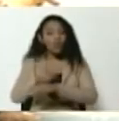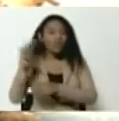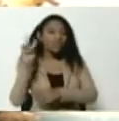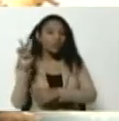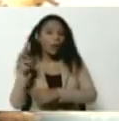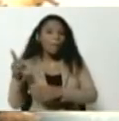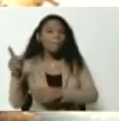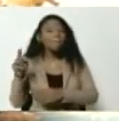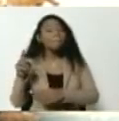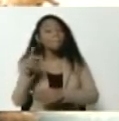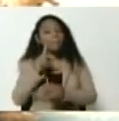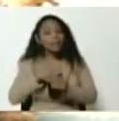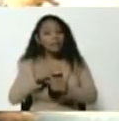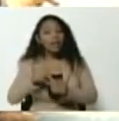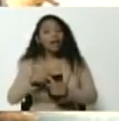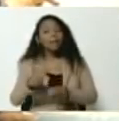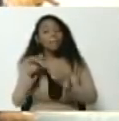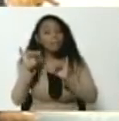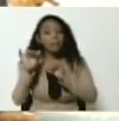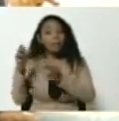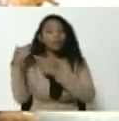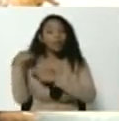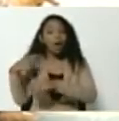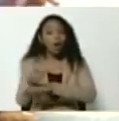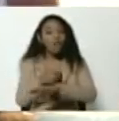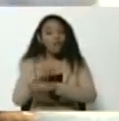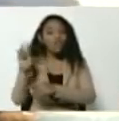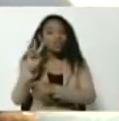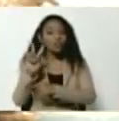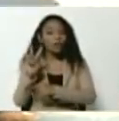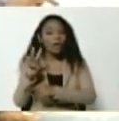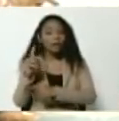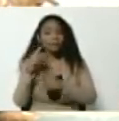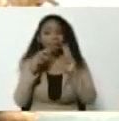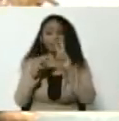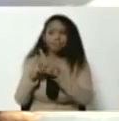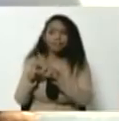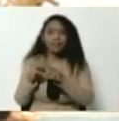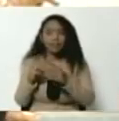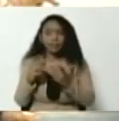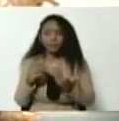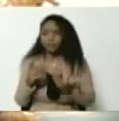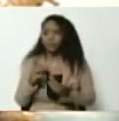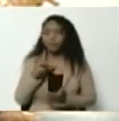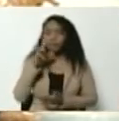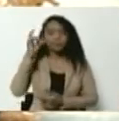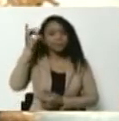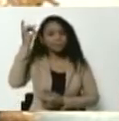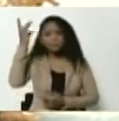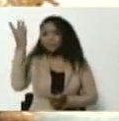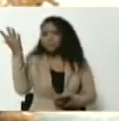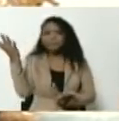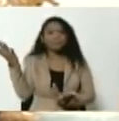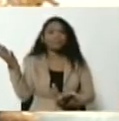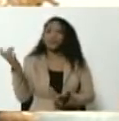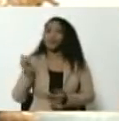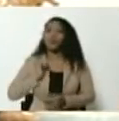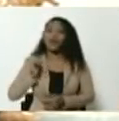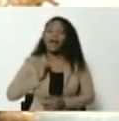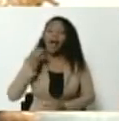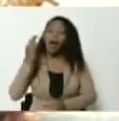entonces PDVSA y Citgo tienen la misma responsabilidad que el gobierno de Venezuela. Imagínense ustedes qué tal barbaridad. Cualquier